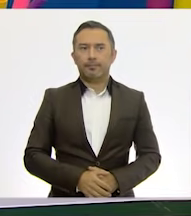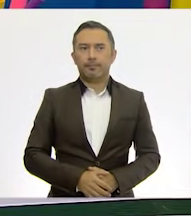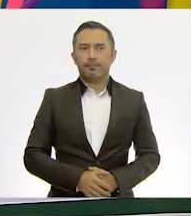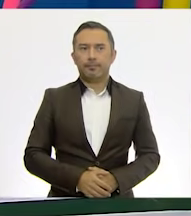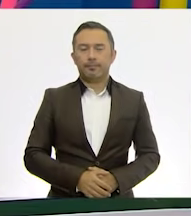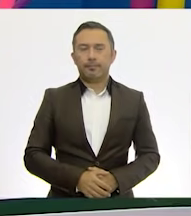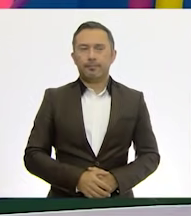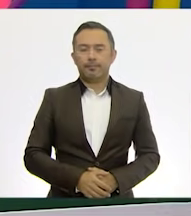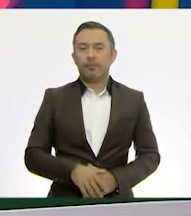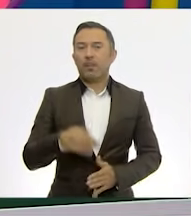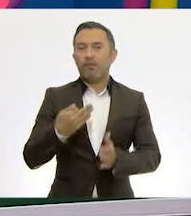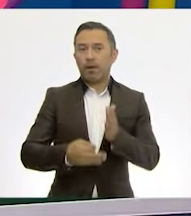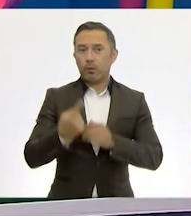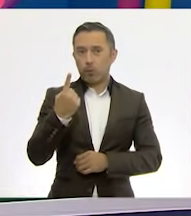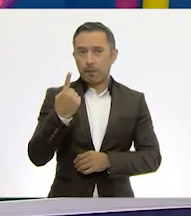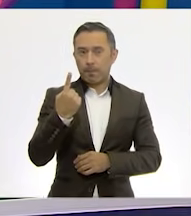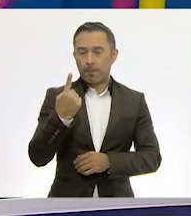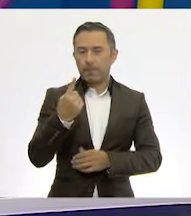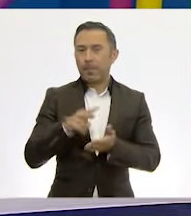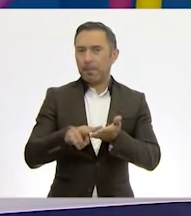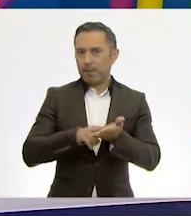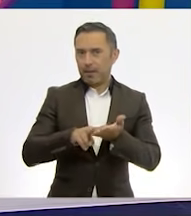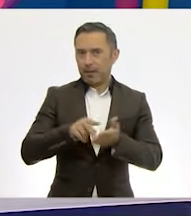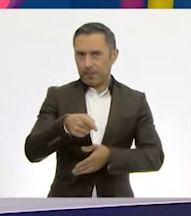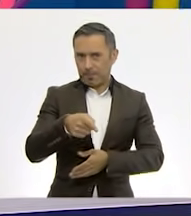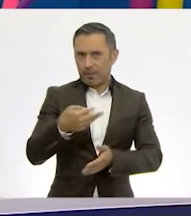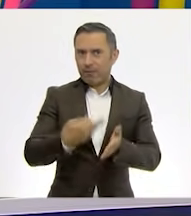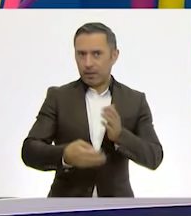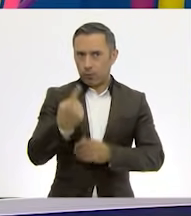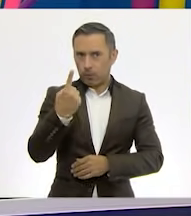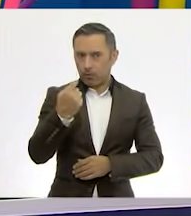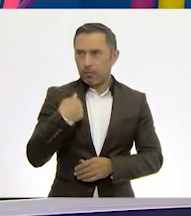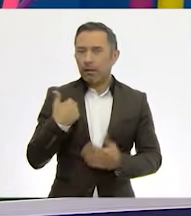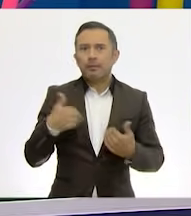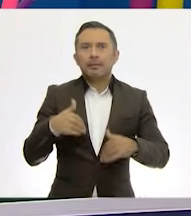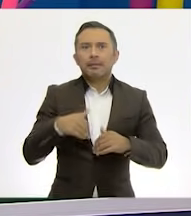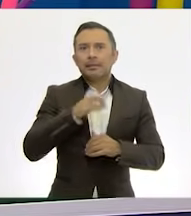Y nos falta una, nos falta una verde. ¡Ah! Qué nervios.